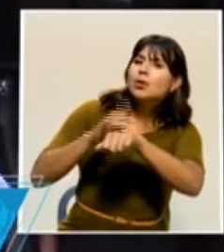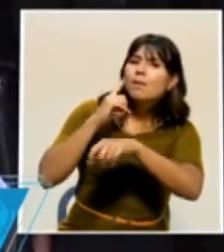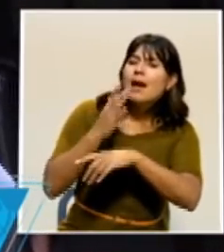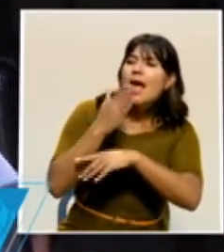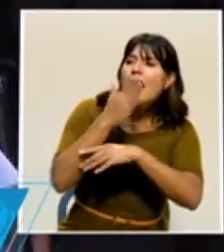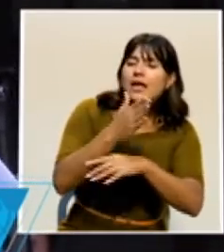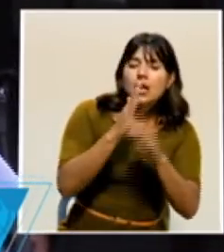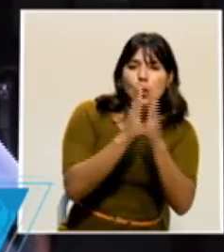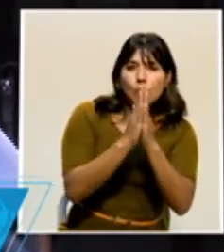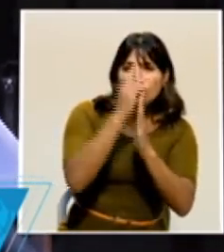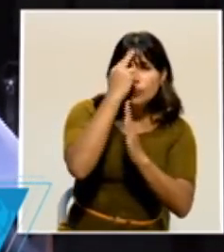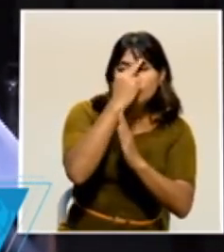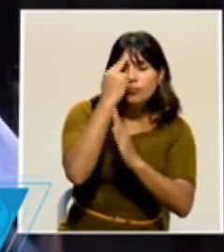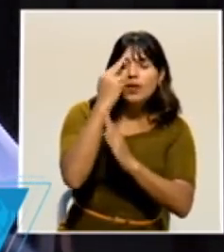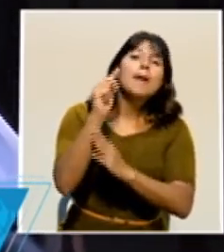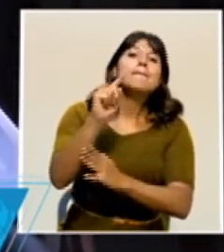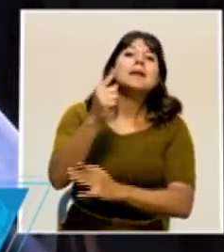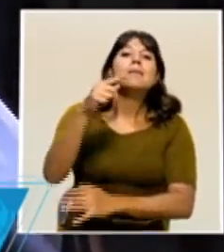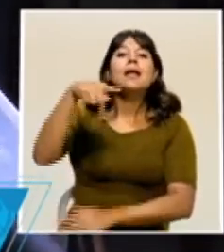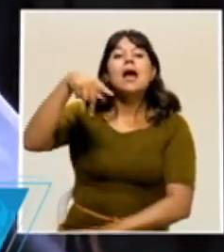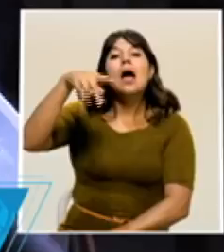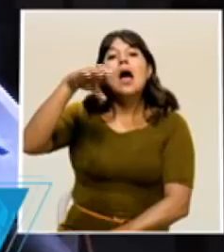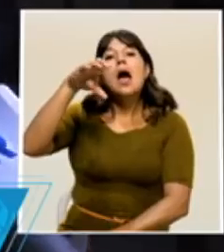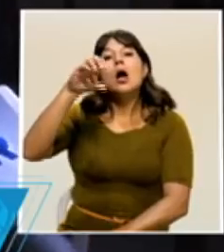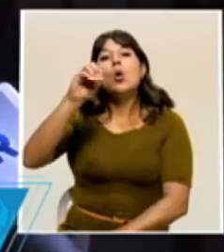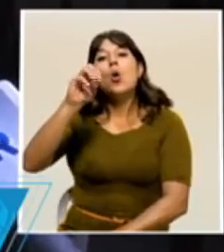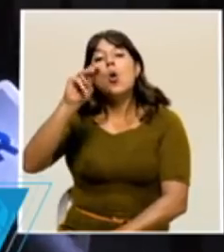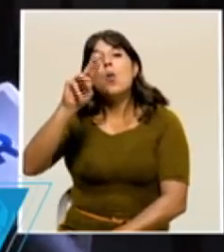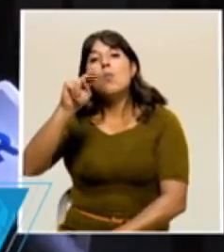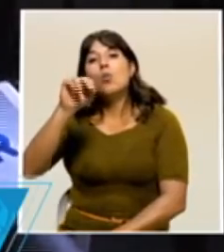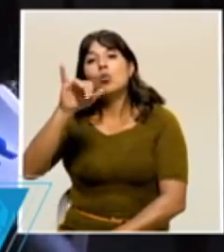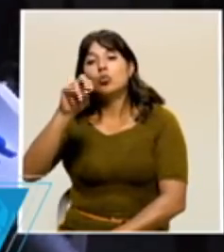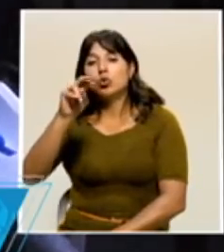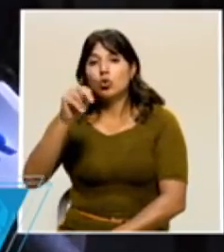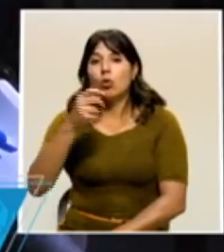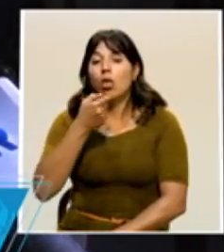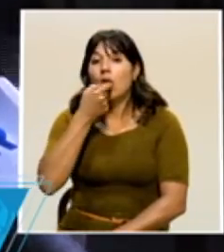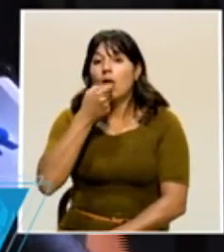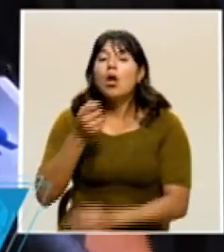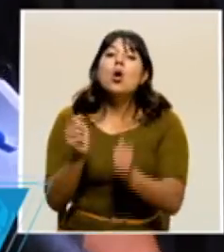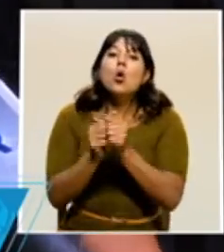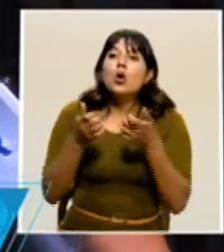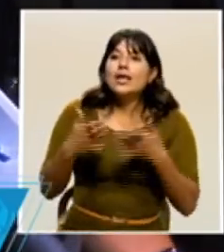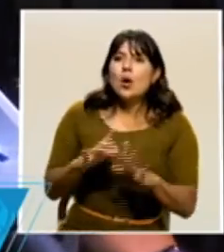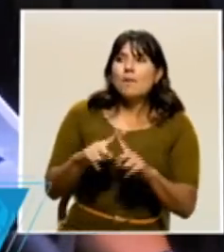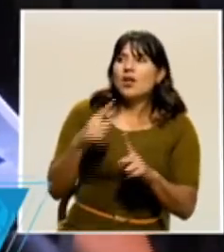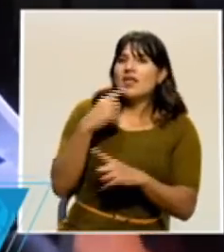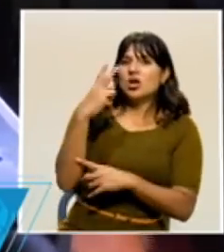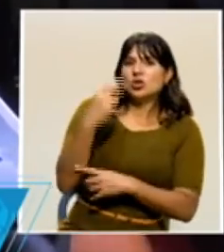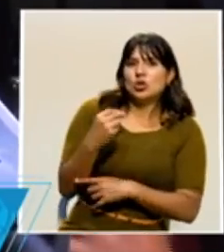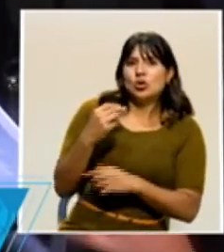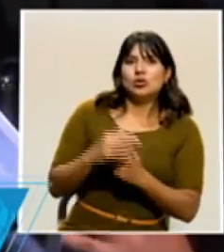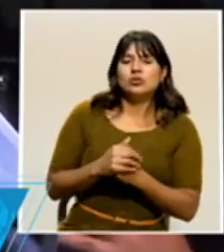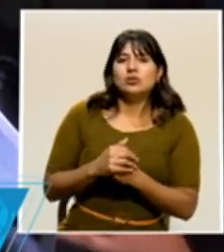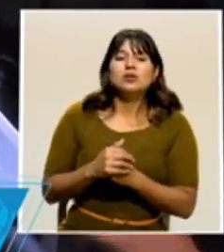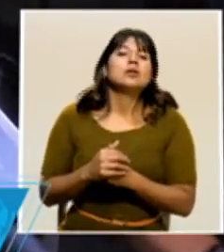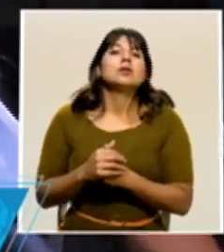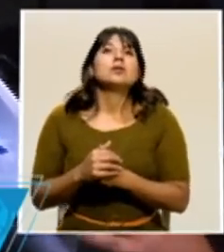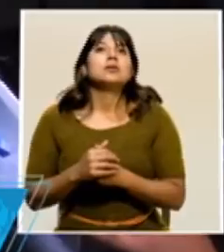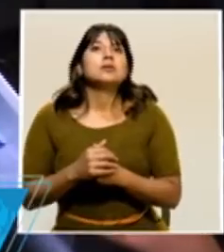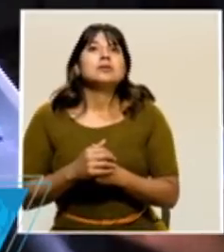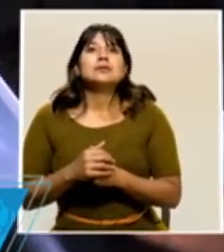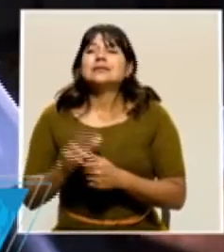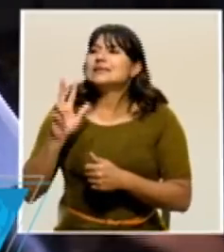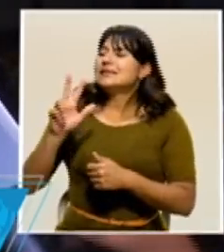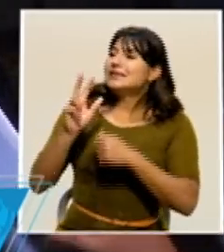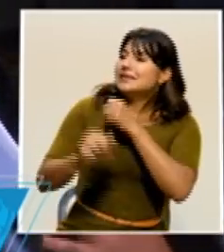Público se opuso, sabiendo que hoy, una semana después, don Juan Carlos iba a salir en libertad. Eso es una persecución. La noticia repite, 3 años de Juan